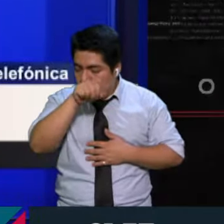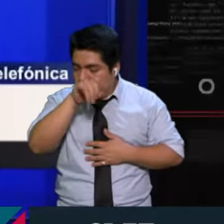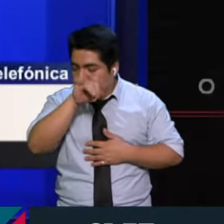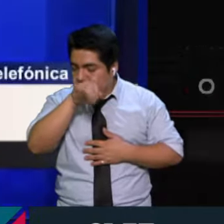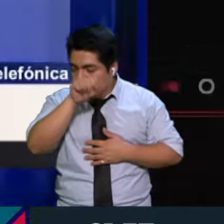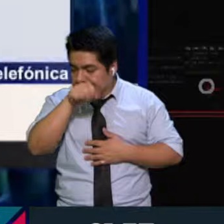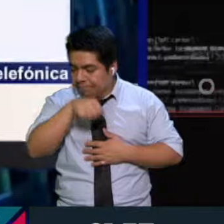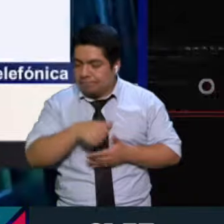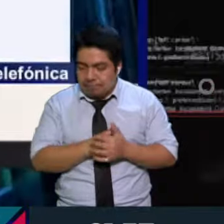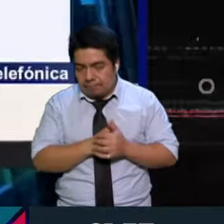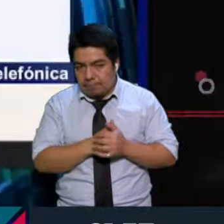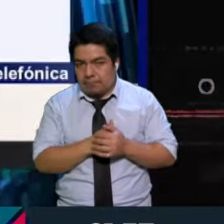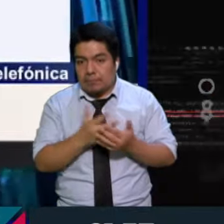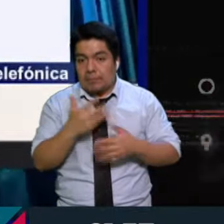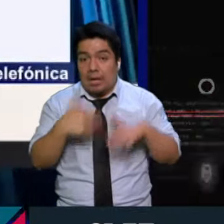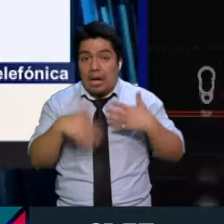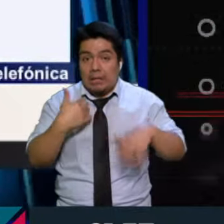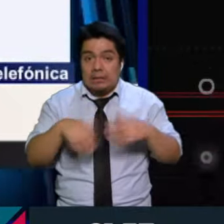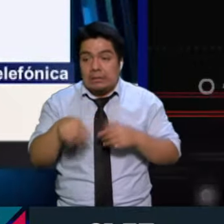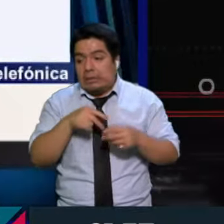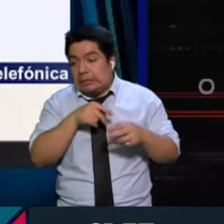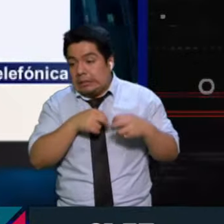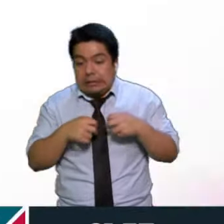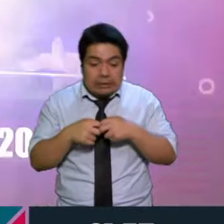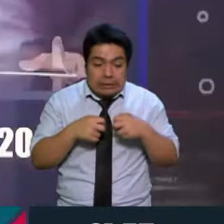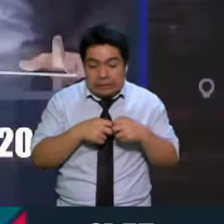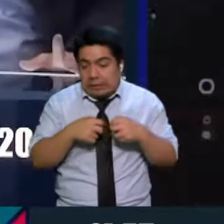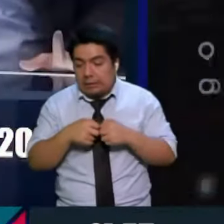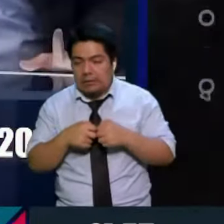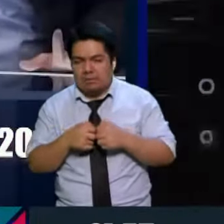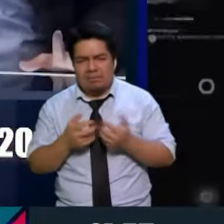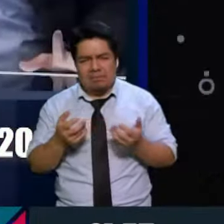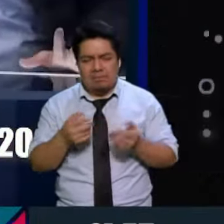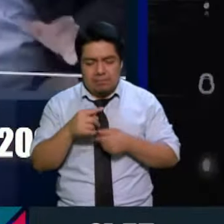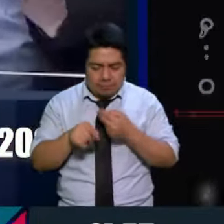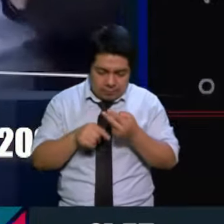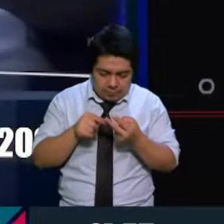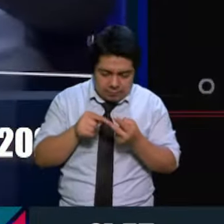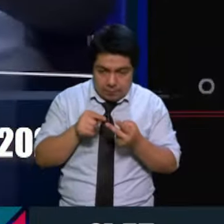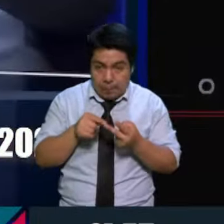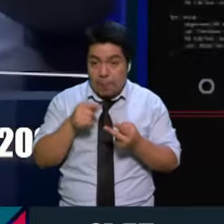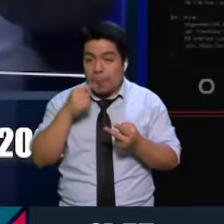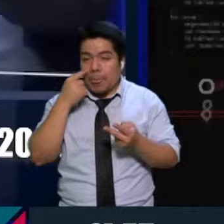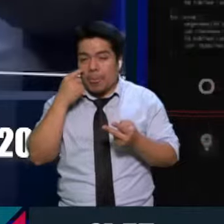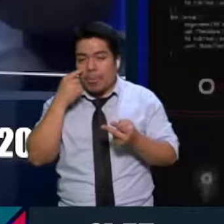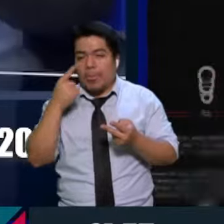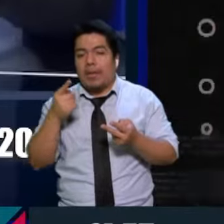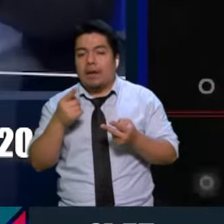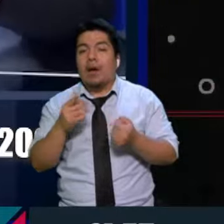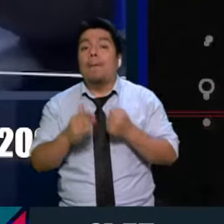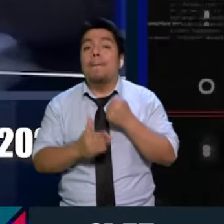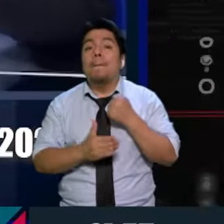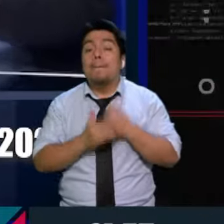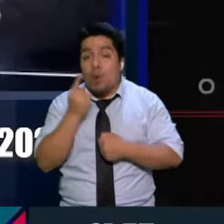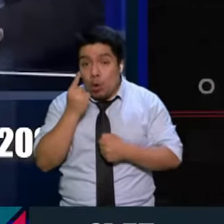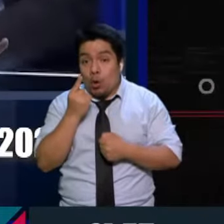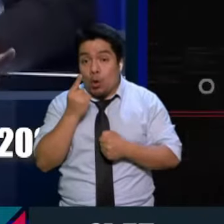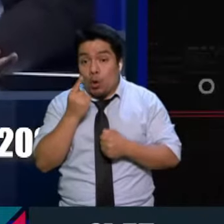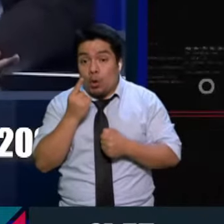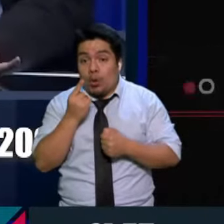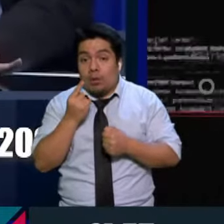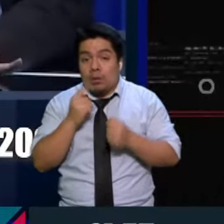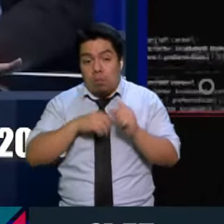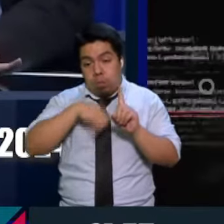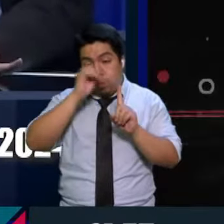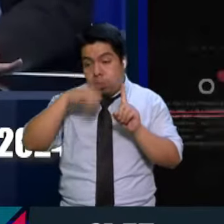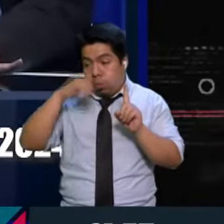plan C. Se está generando un gran nerviosismo. Tenemos nada más para decir por qué podemos decir que vamos a tener